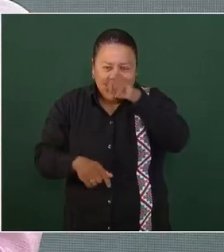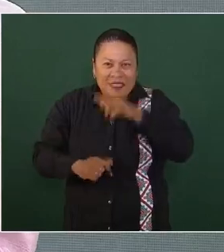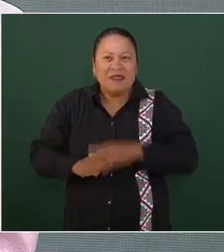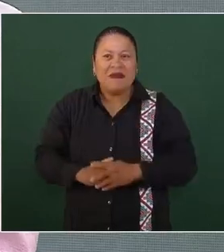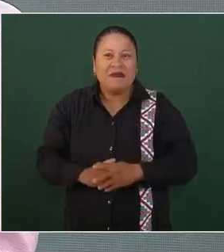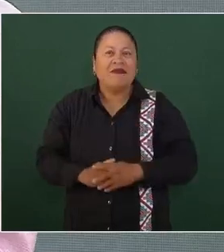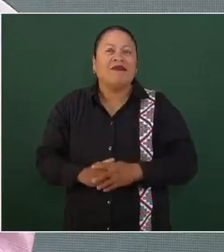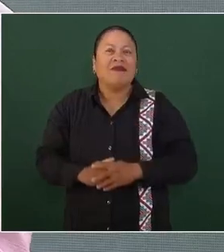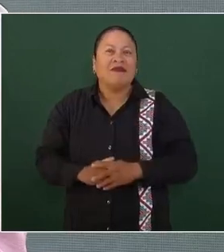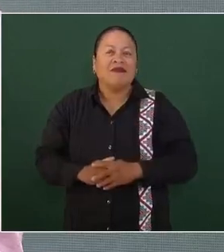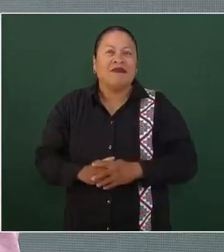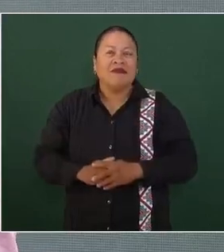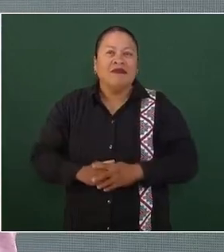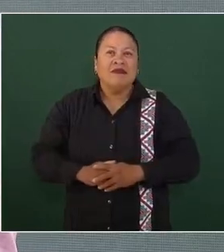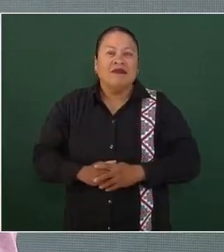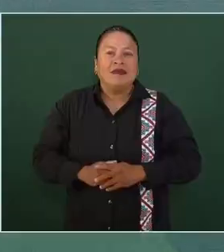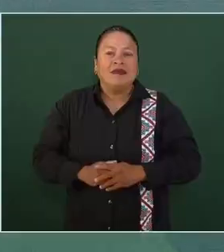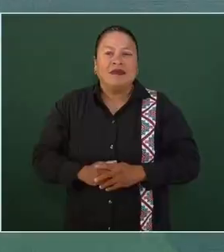guacamayas